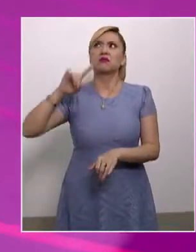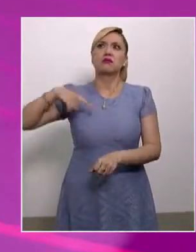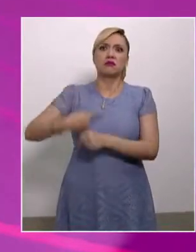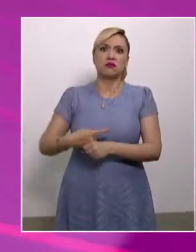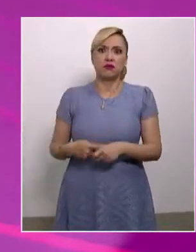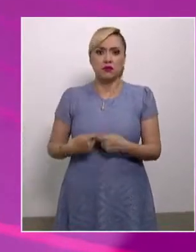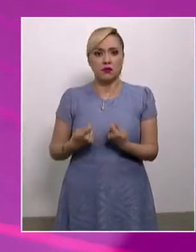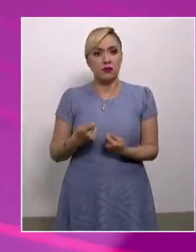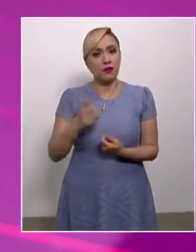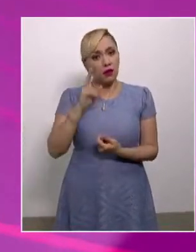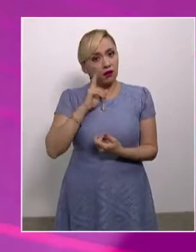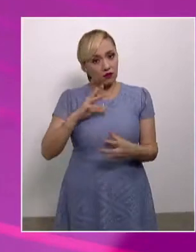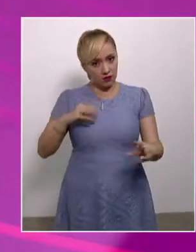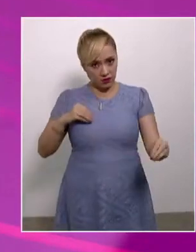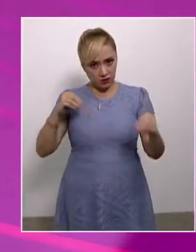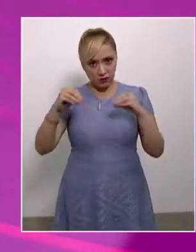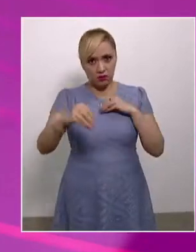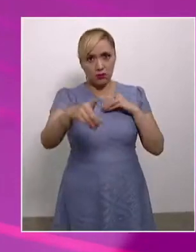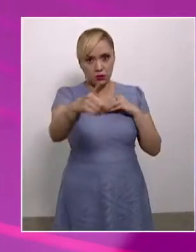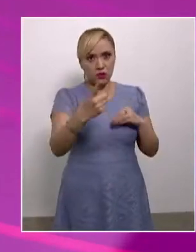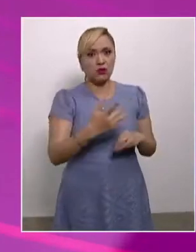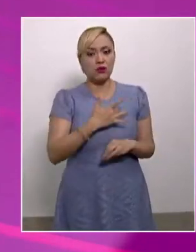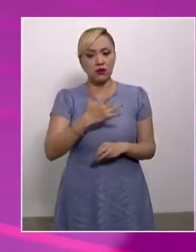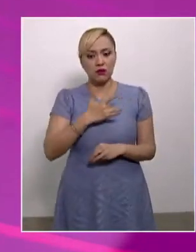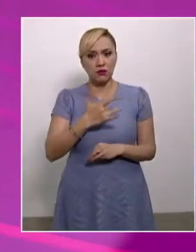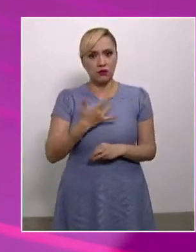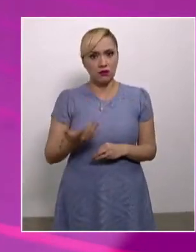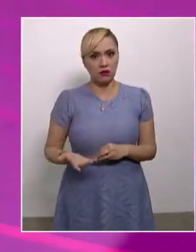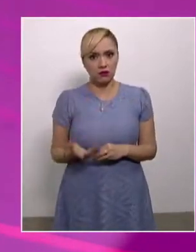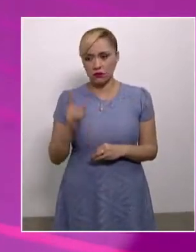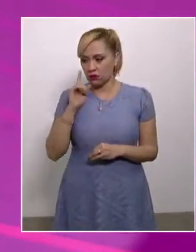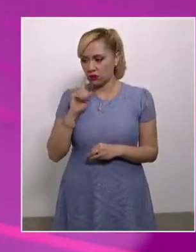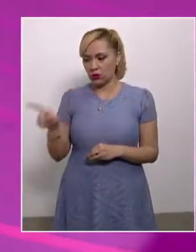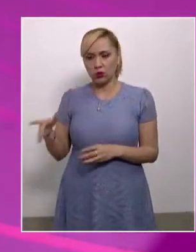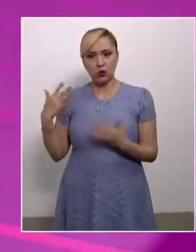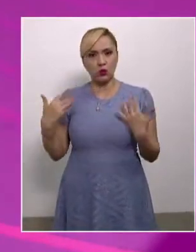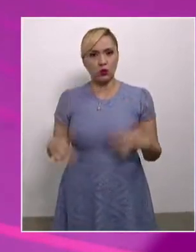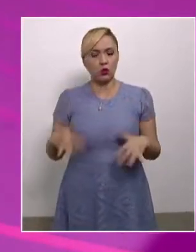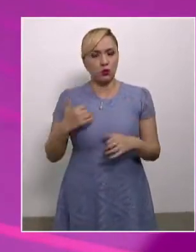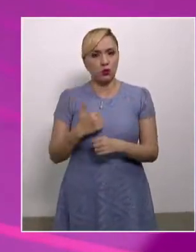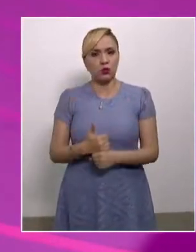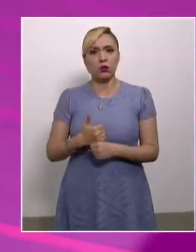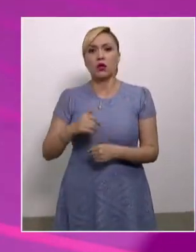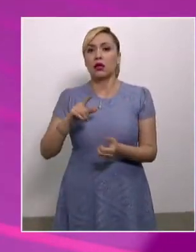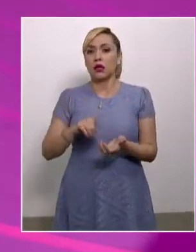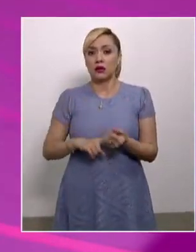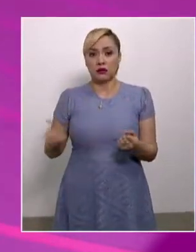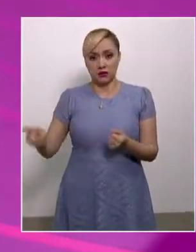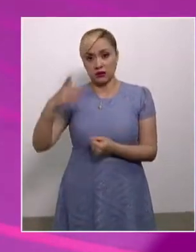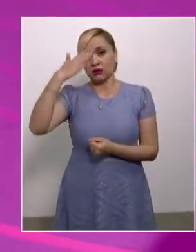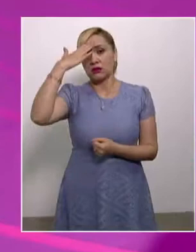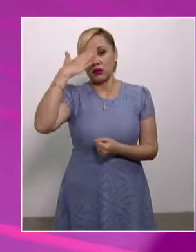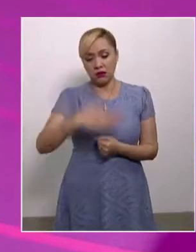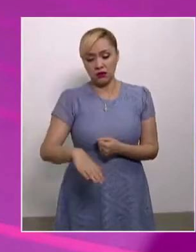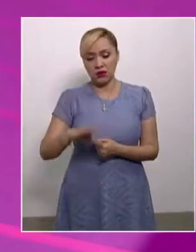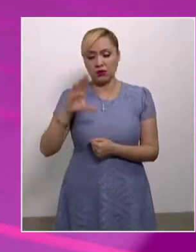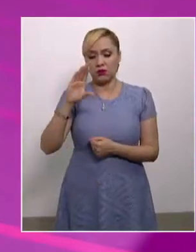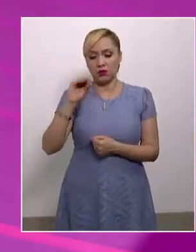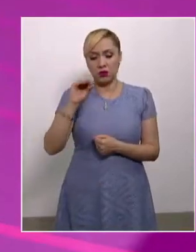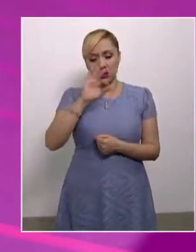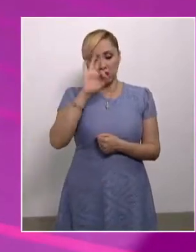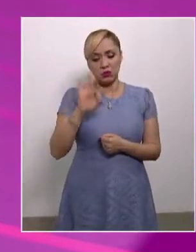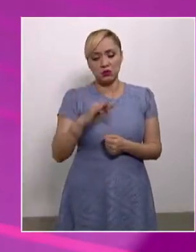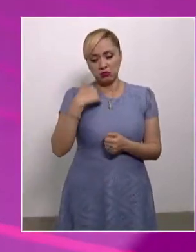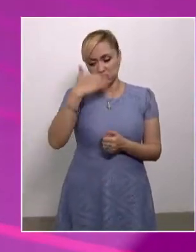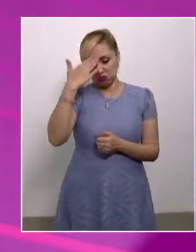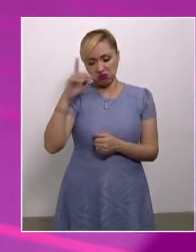ponernos un poco en el lugar de esas mujeres y decir, sé que me voy a meter a una ruta en la que es 90% probable que